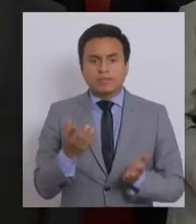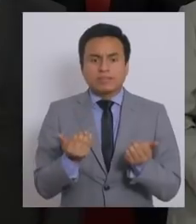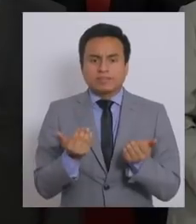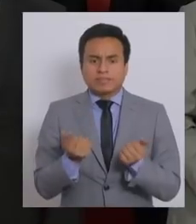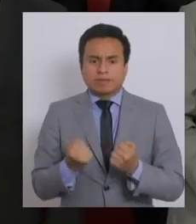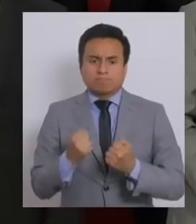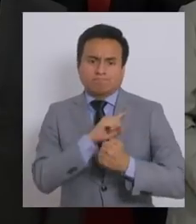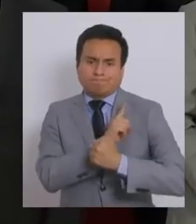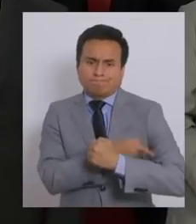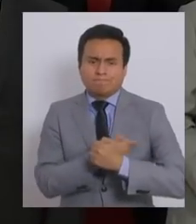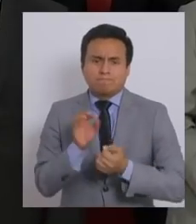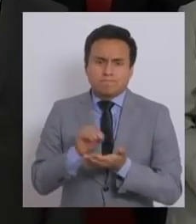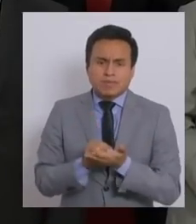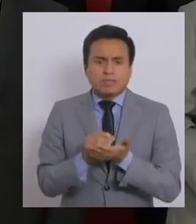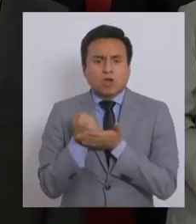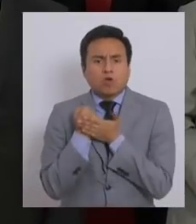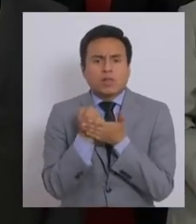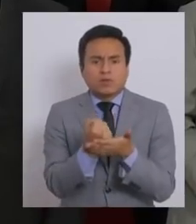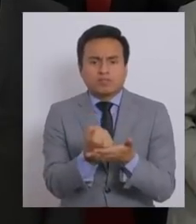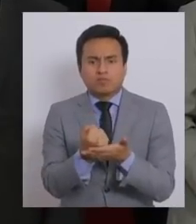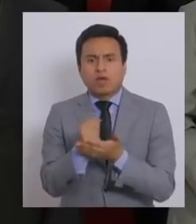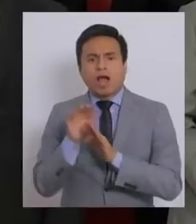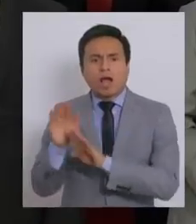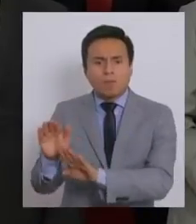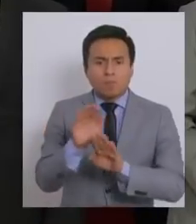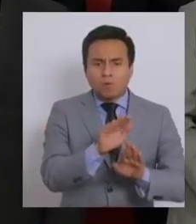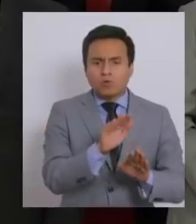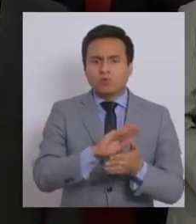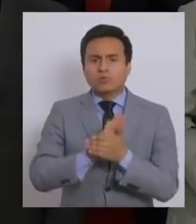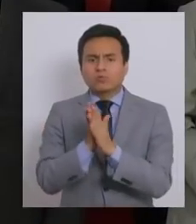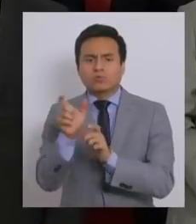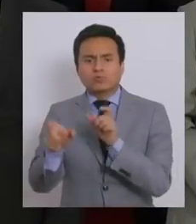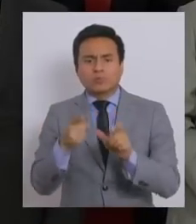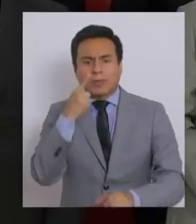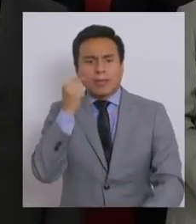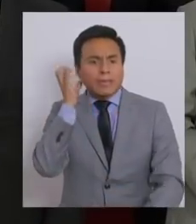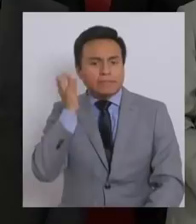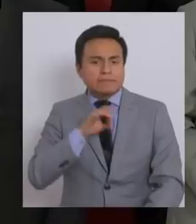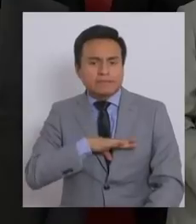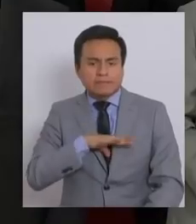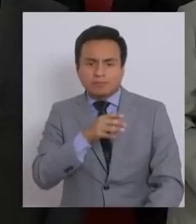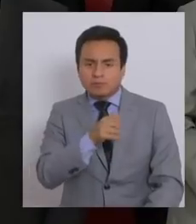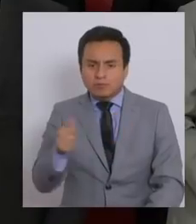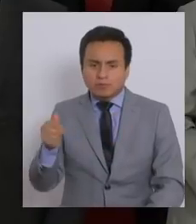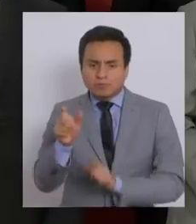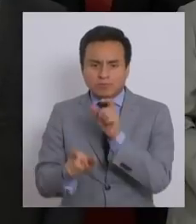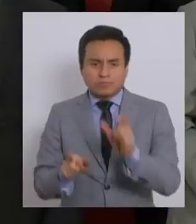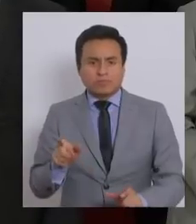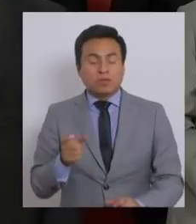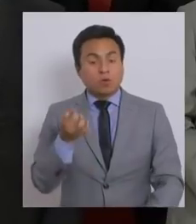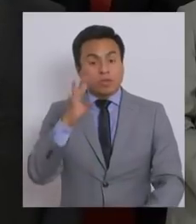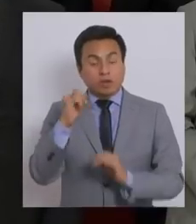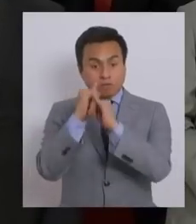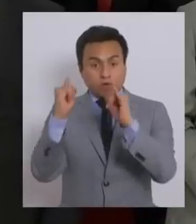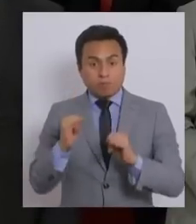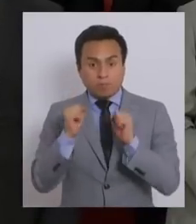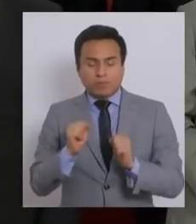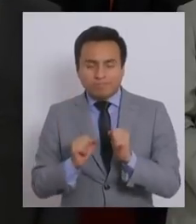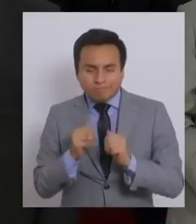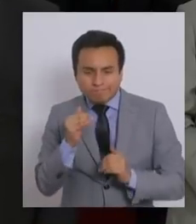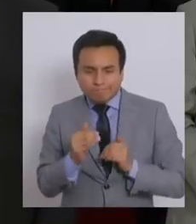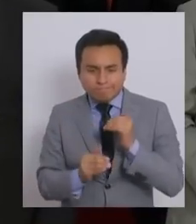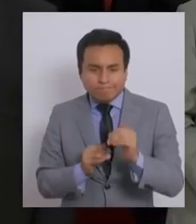que nunca la colaboración y el apoyo de todas las chilenas y chilenos. Es la única forma de poder